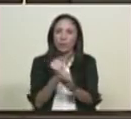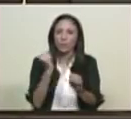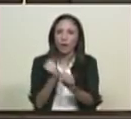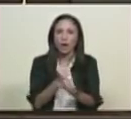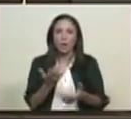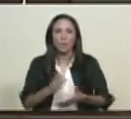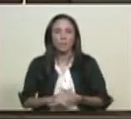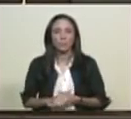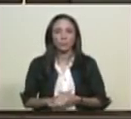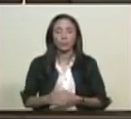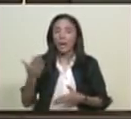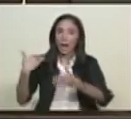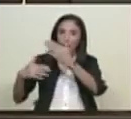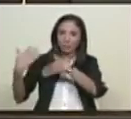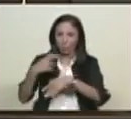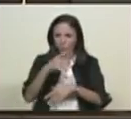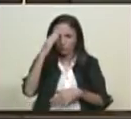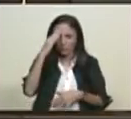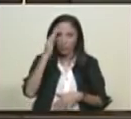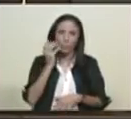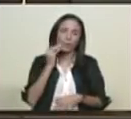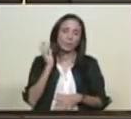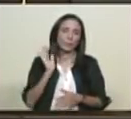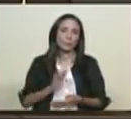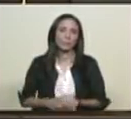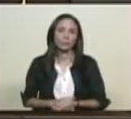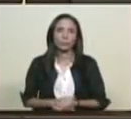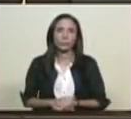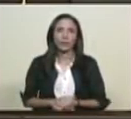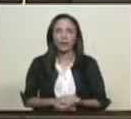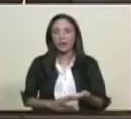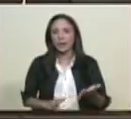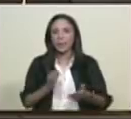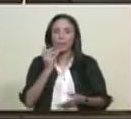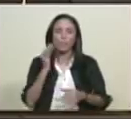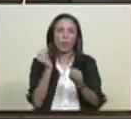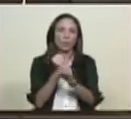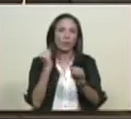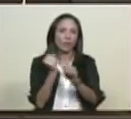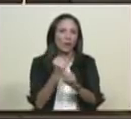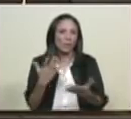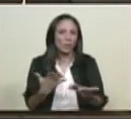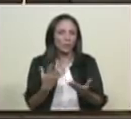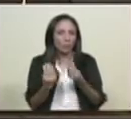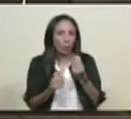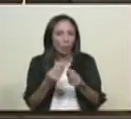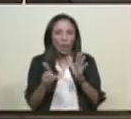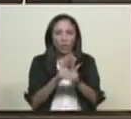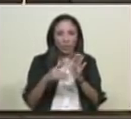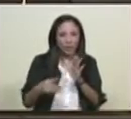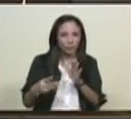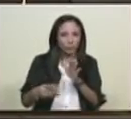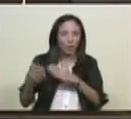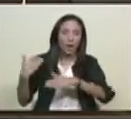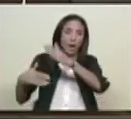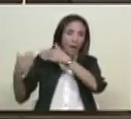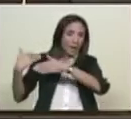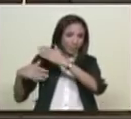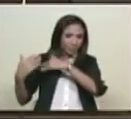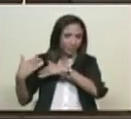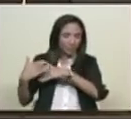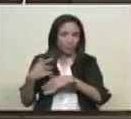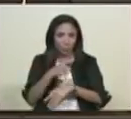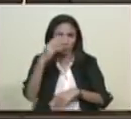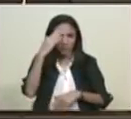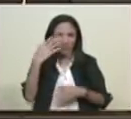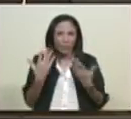cuánto ocupaba en porcentaje las causas laborales en la antigua cúpula del Poder Judicial